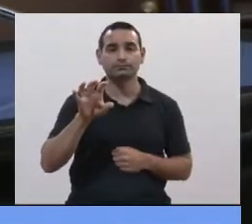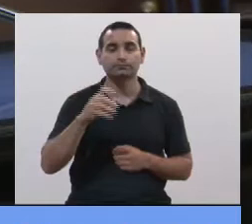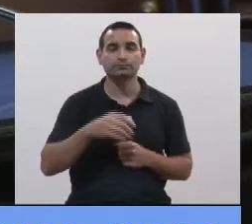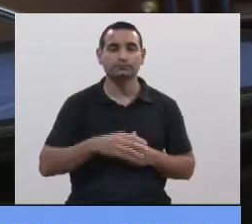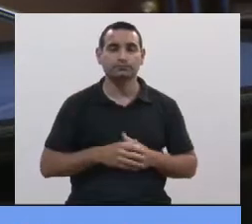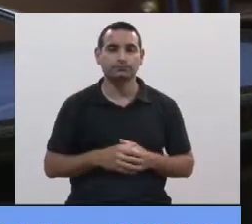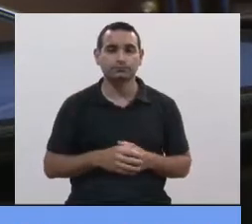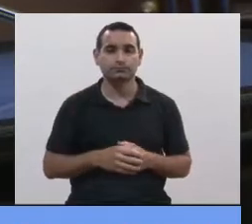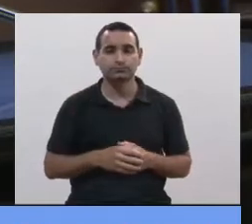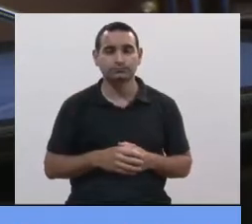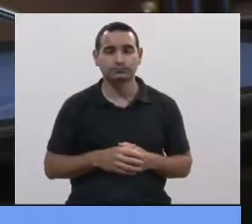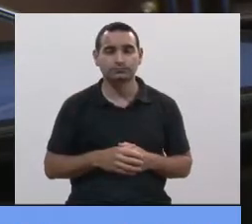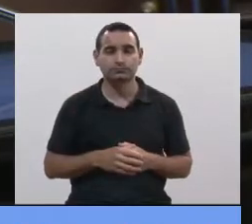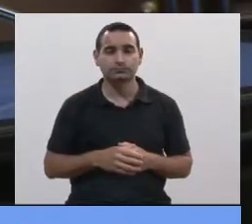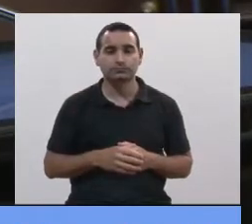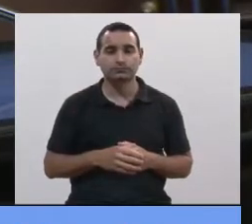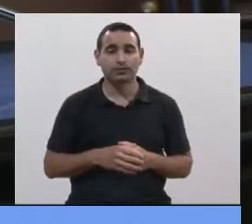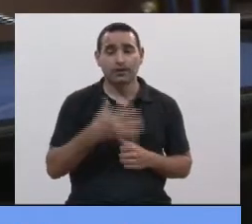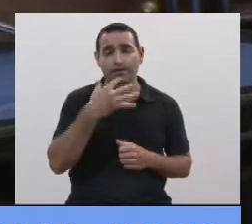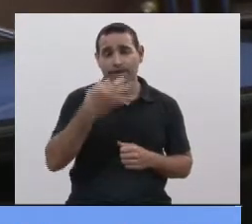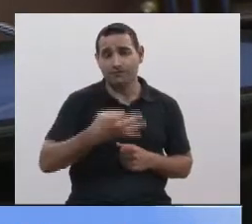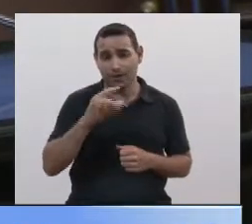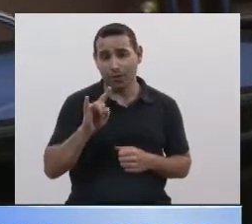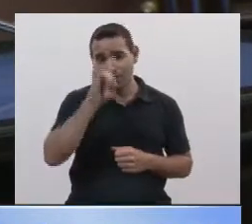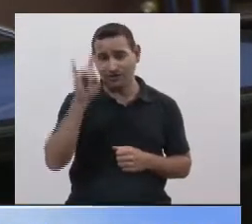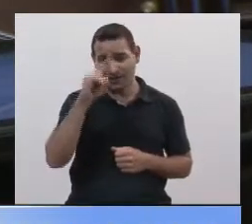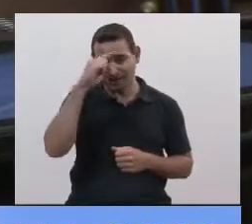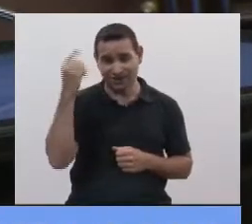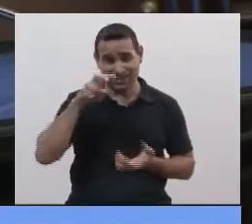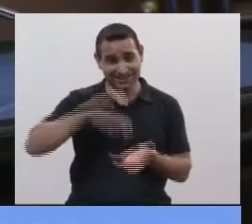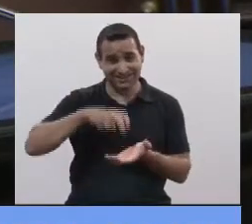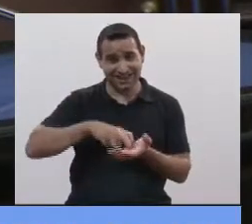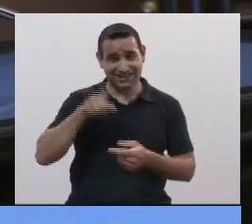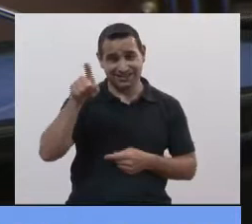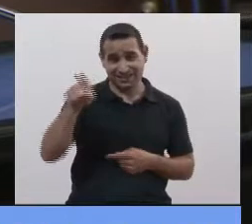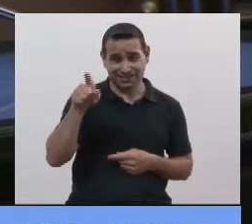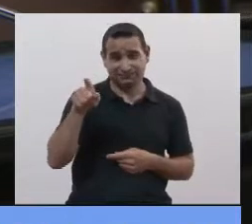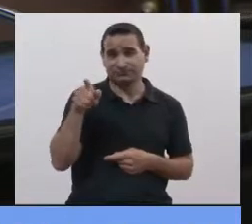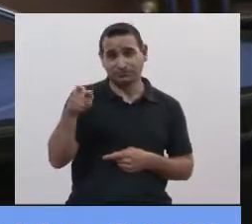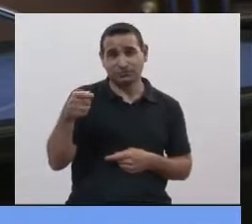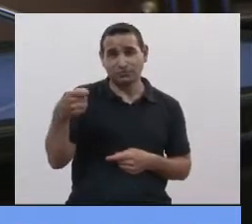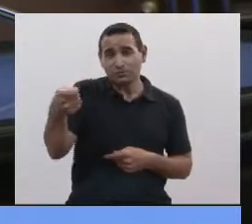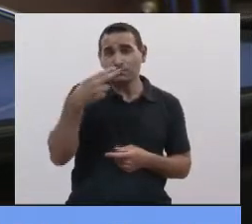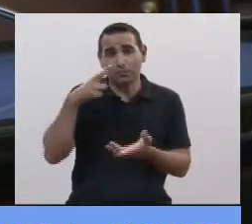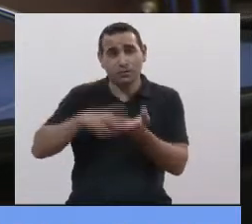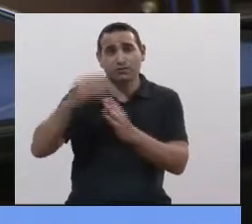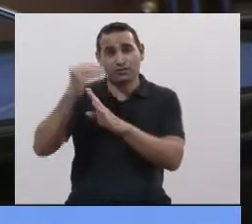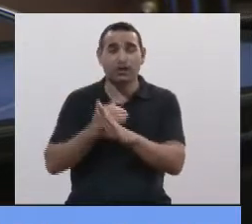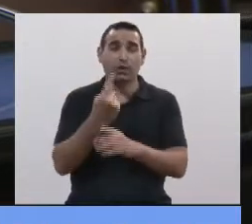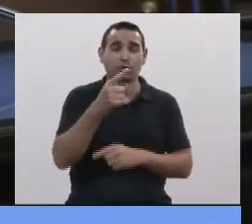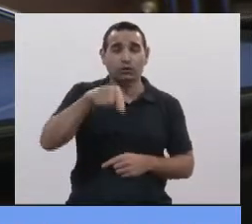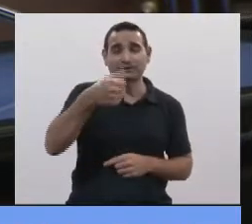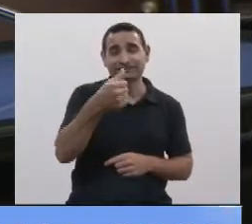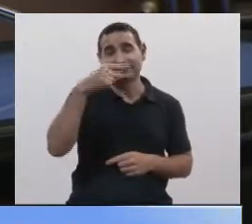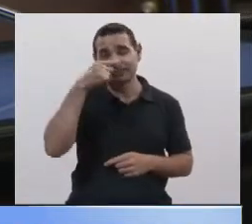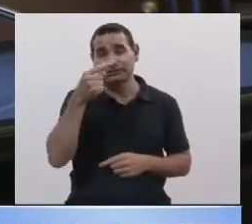La verdad es que a la Universidad Nacional de Salta le bajaron la alícuota del 1,67